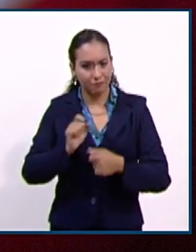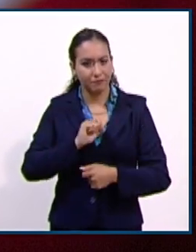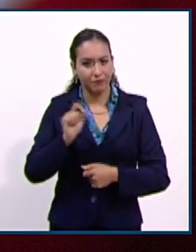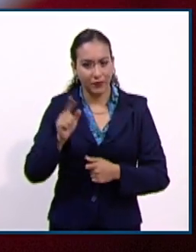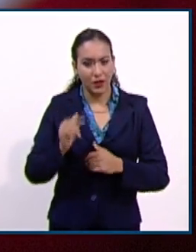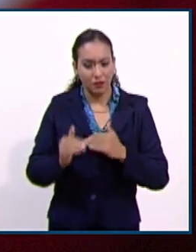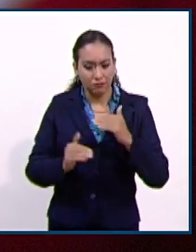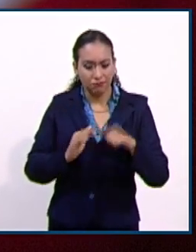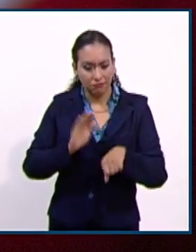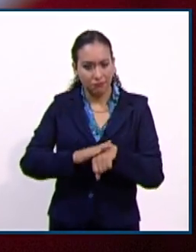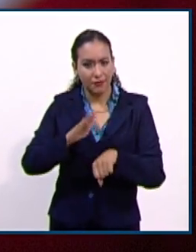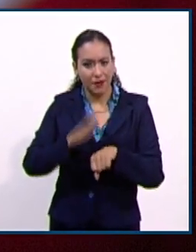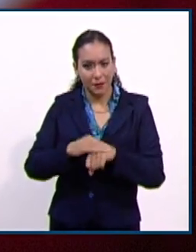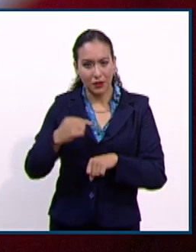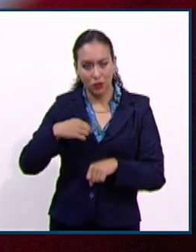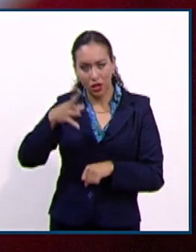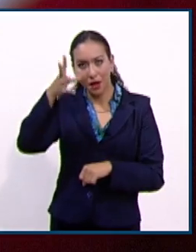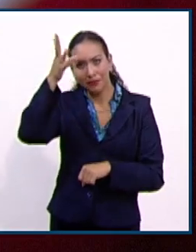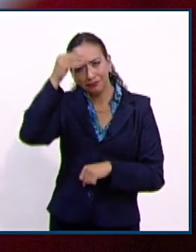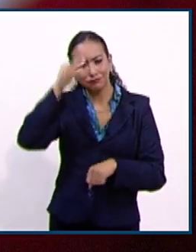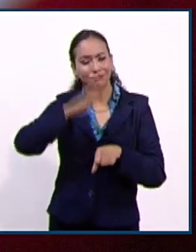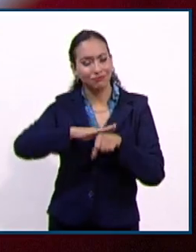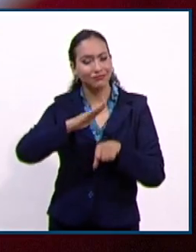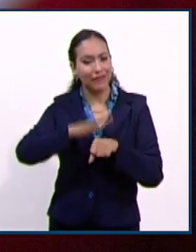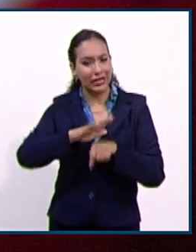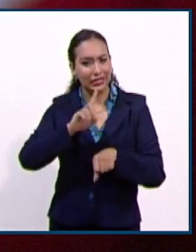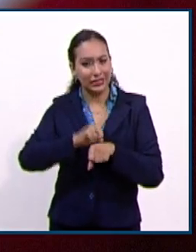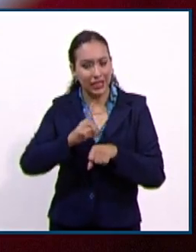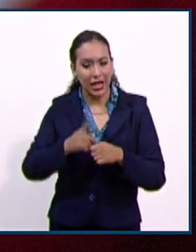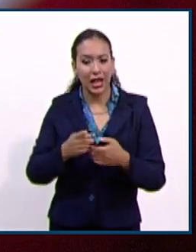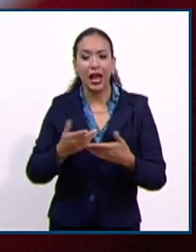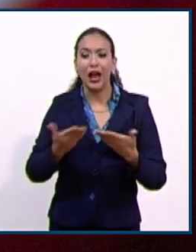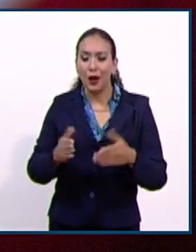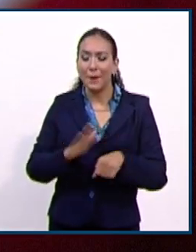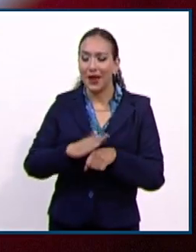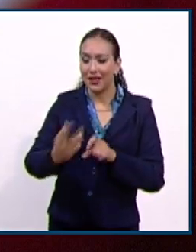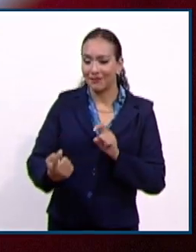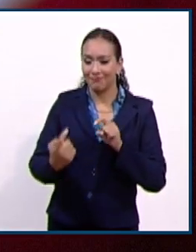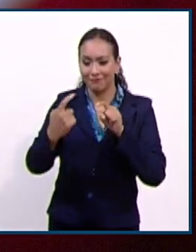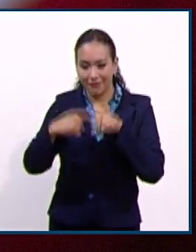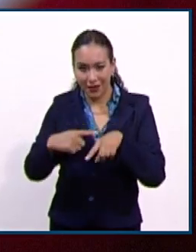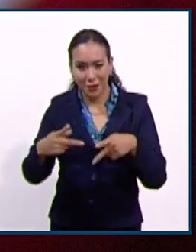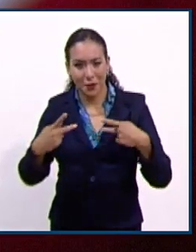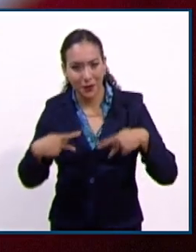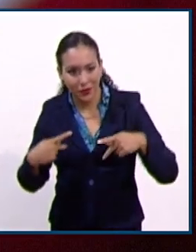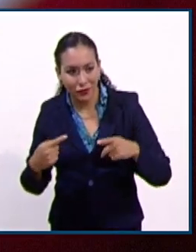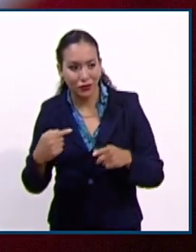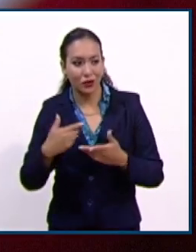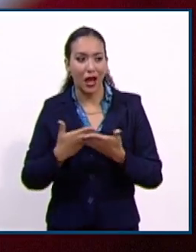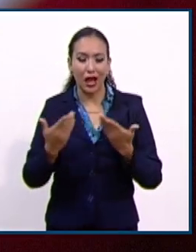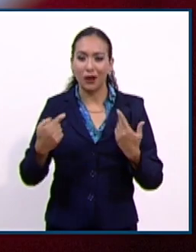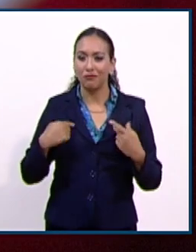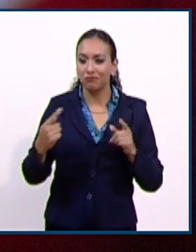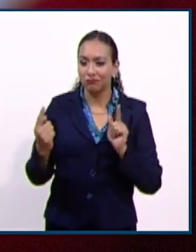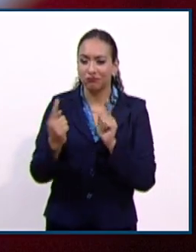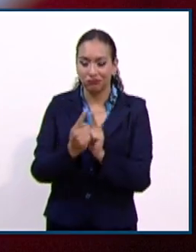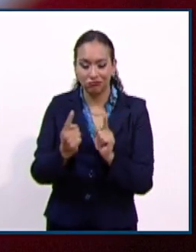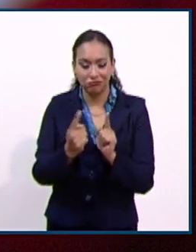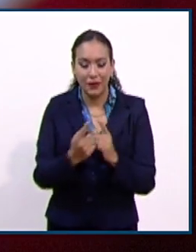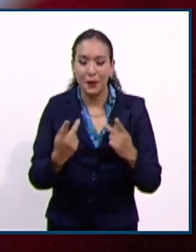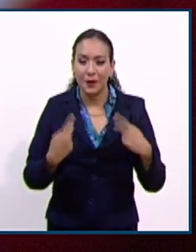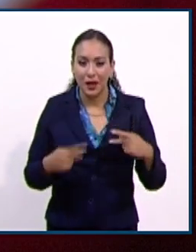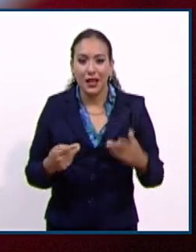creciendo mis conocimientos, ser más empático y tener más contacto y poder tener esa